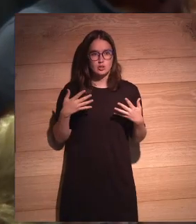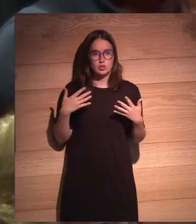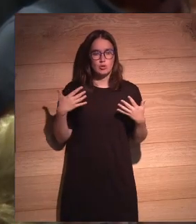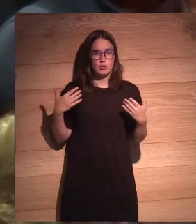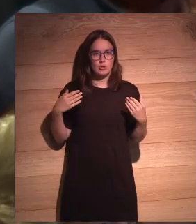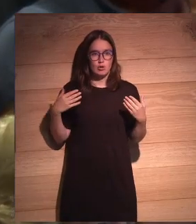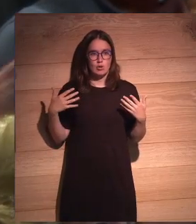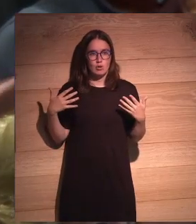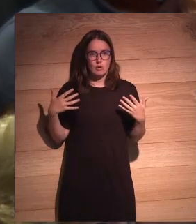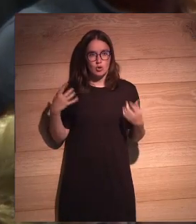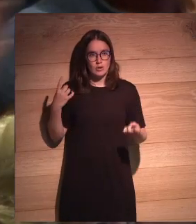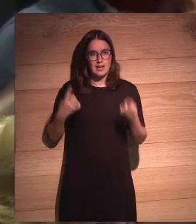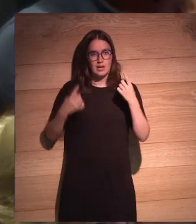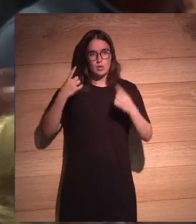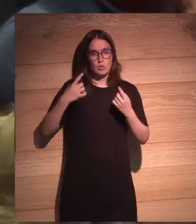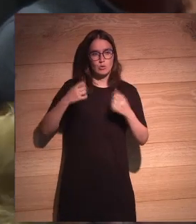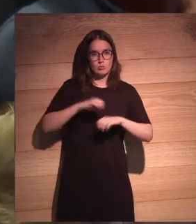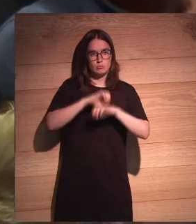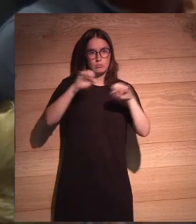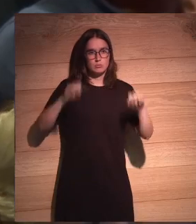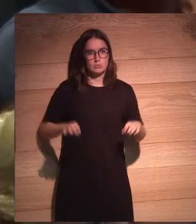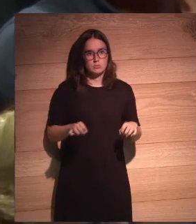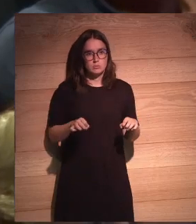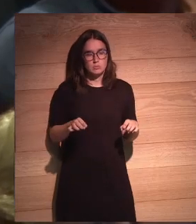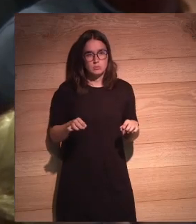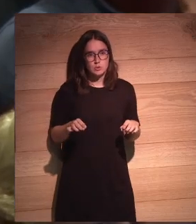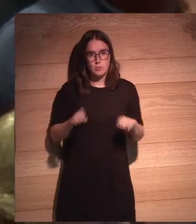choca con ciertos estamentos